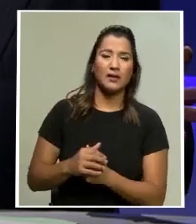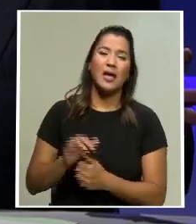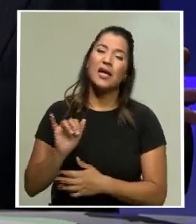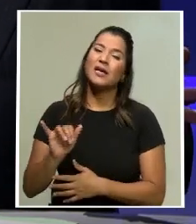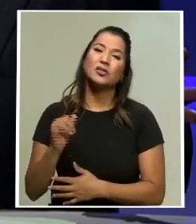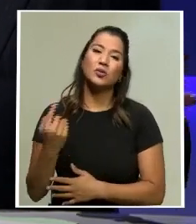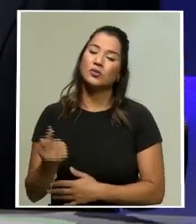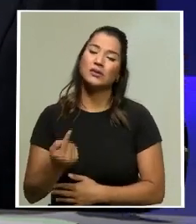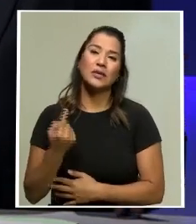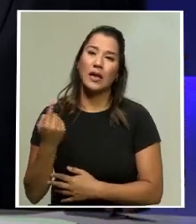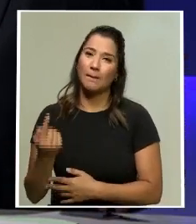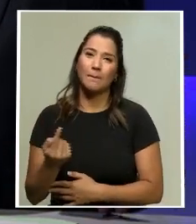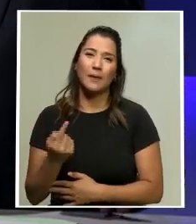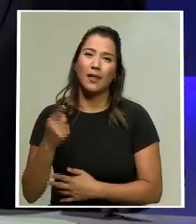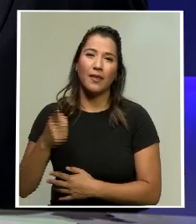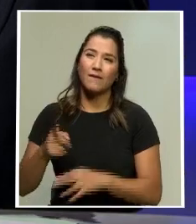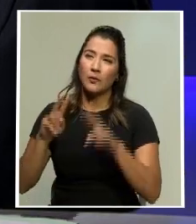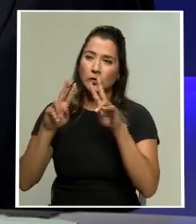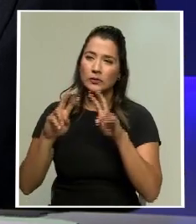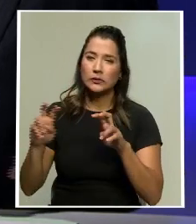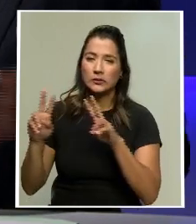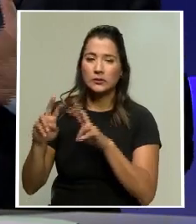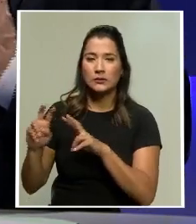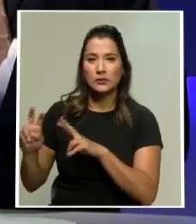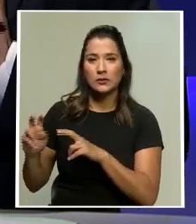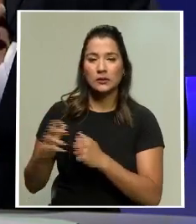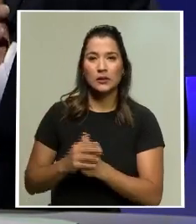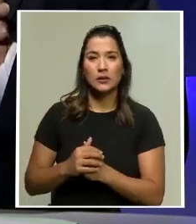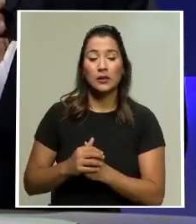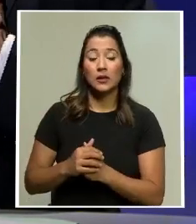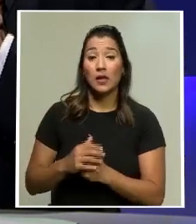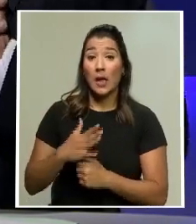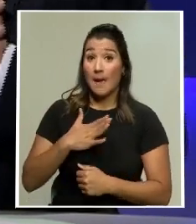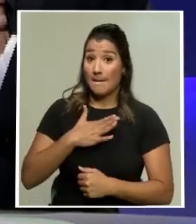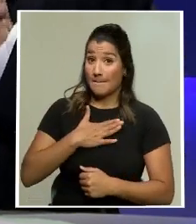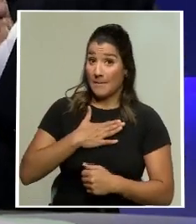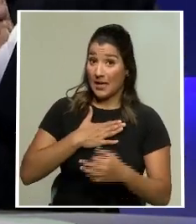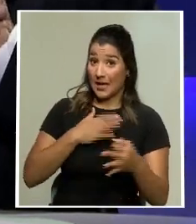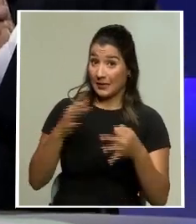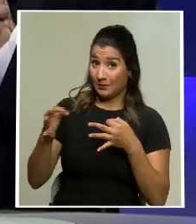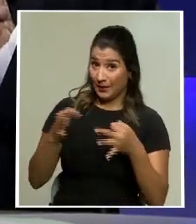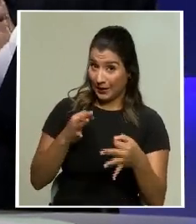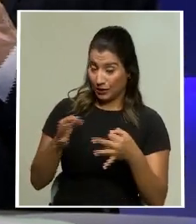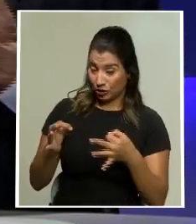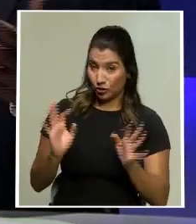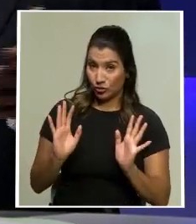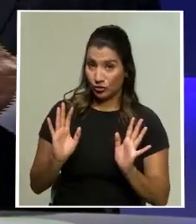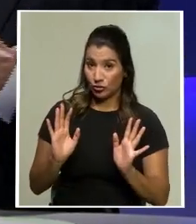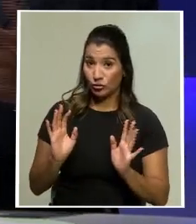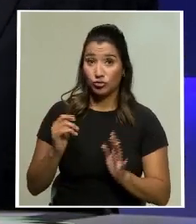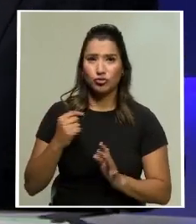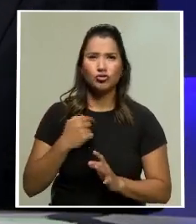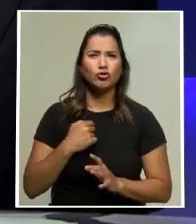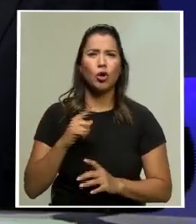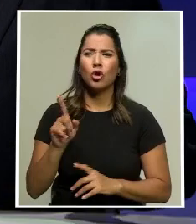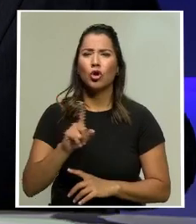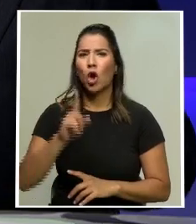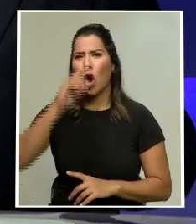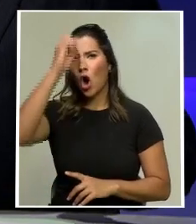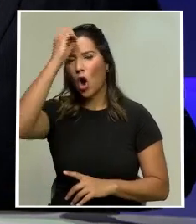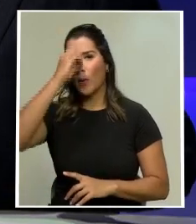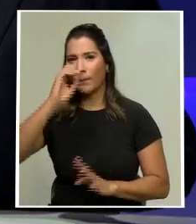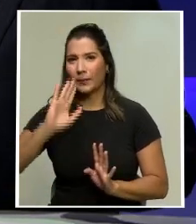de análisis. La explicación que yo me doy, que yo no estoy aquí opinando en